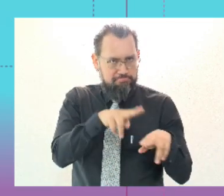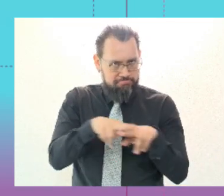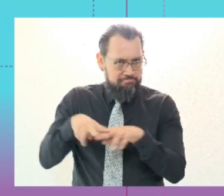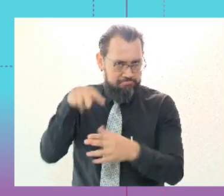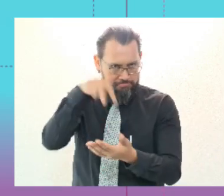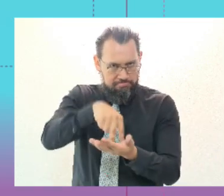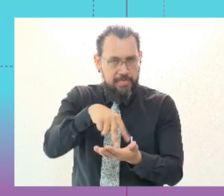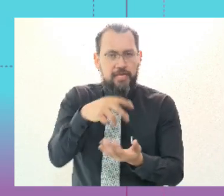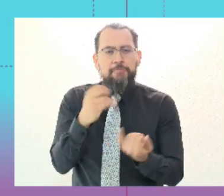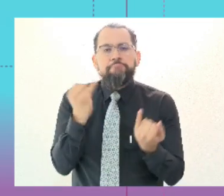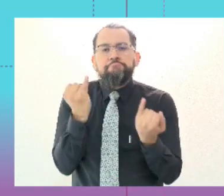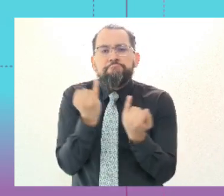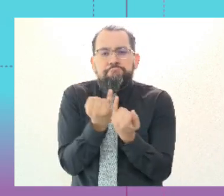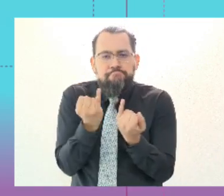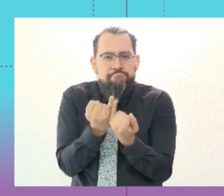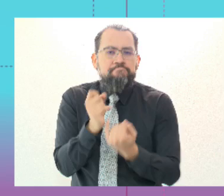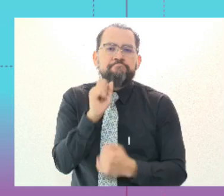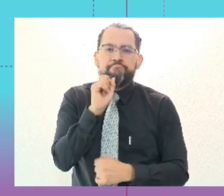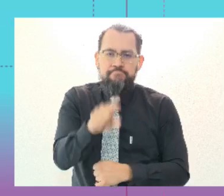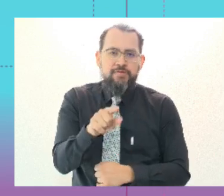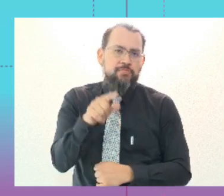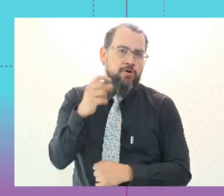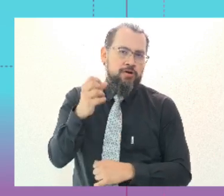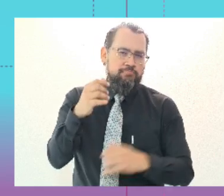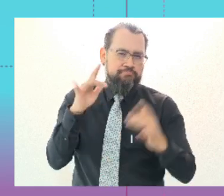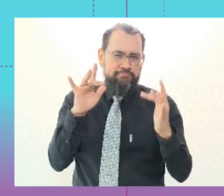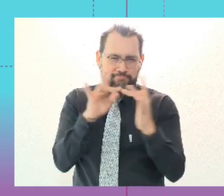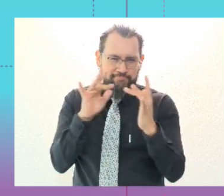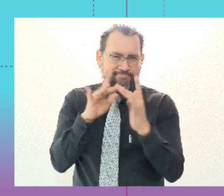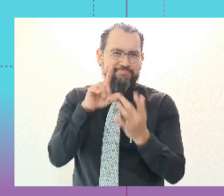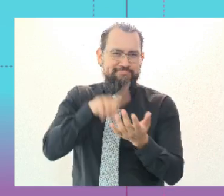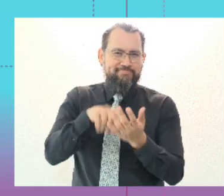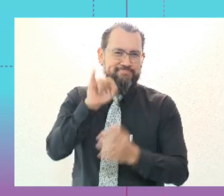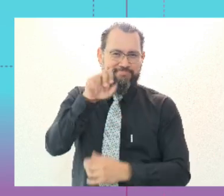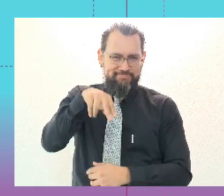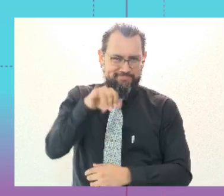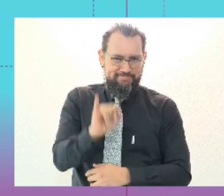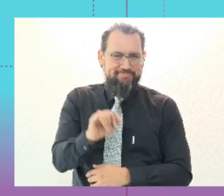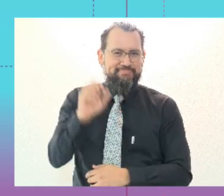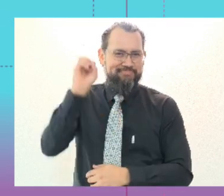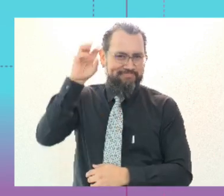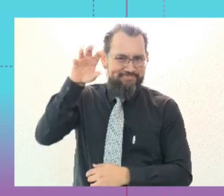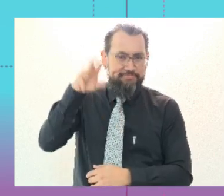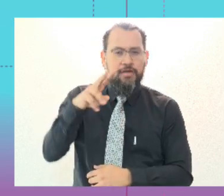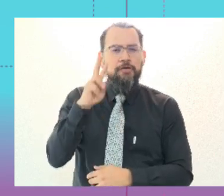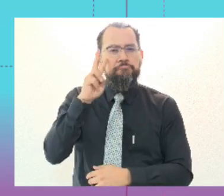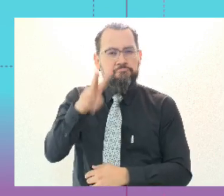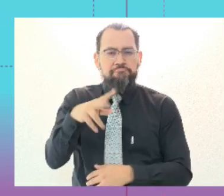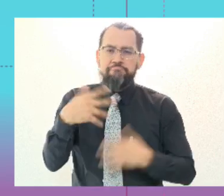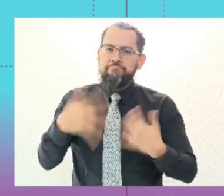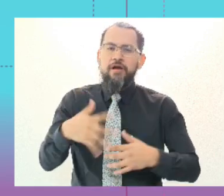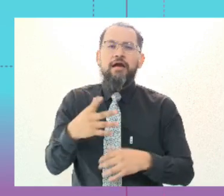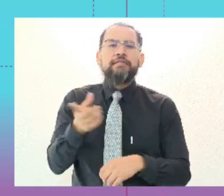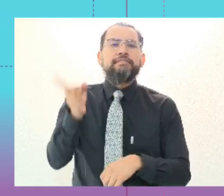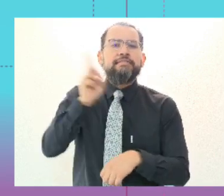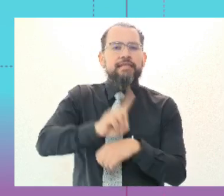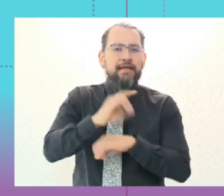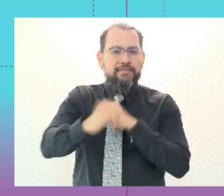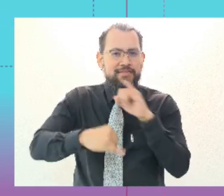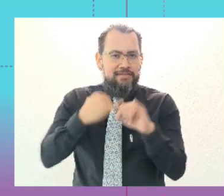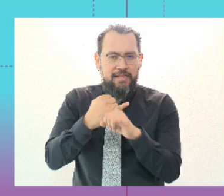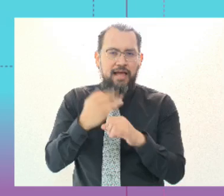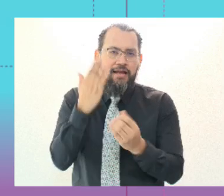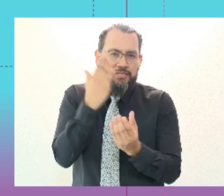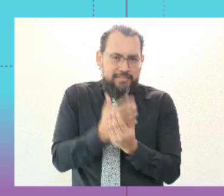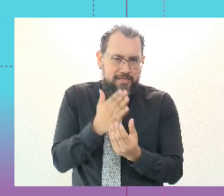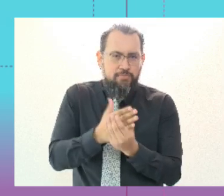del INAI a este exitoso evento que se lleva a cabo en conmemoración del Día Internacional de los